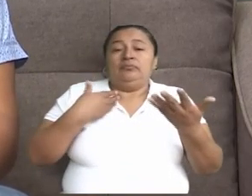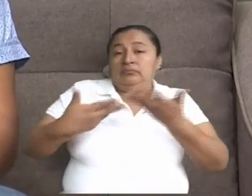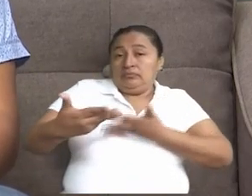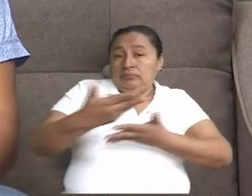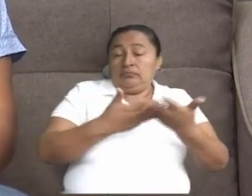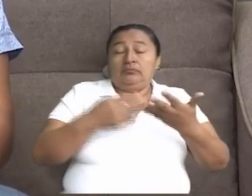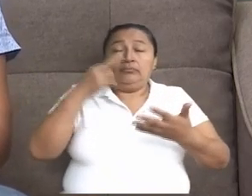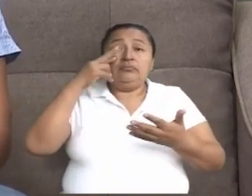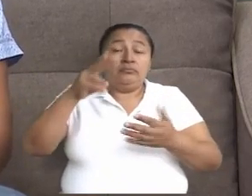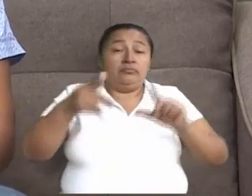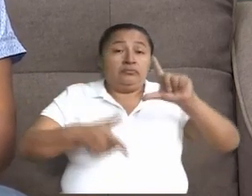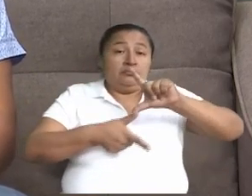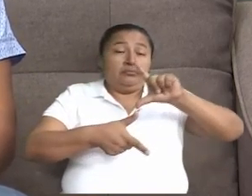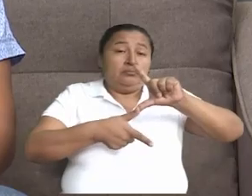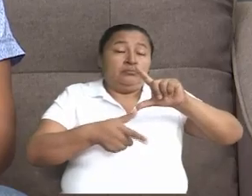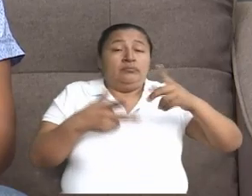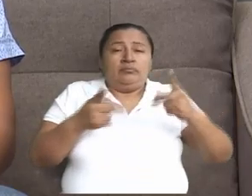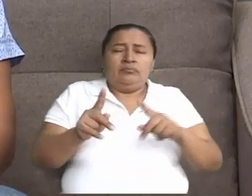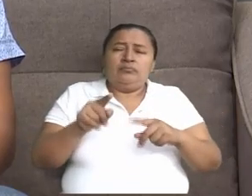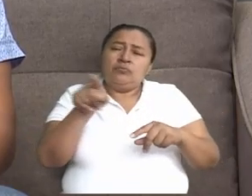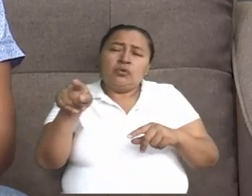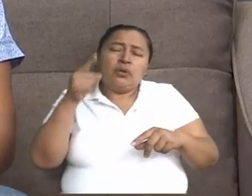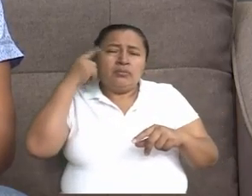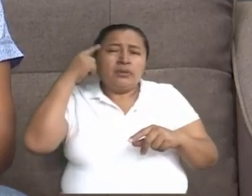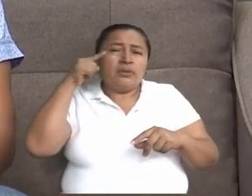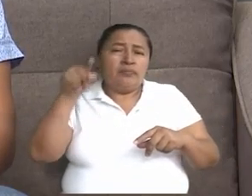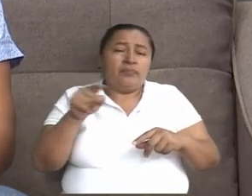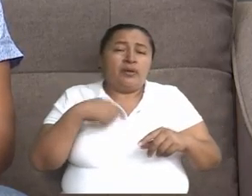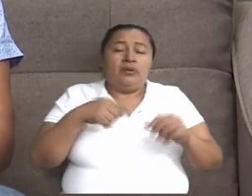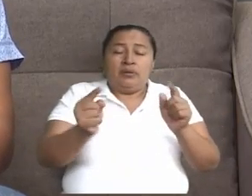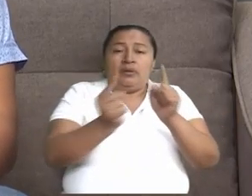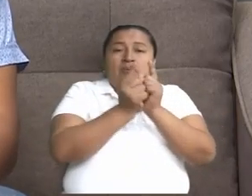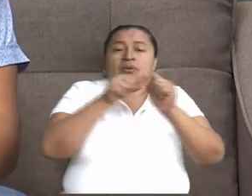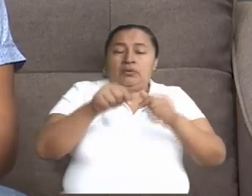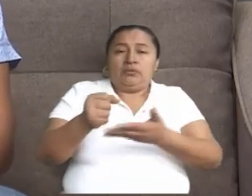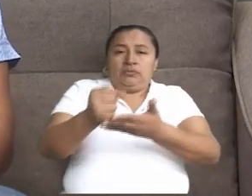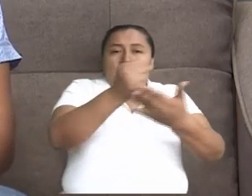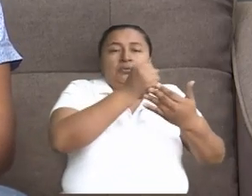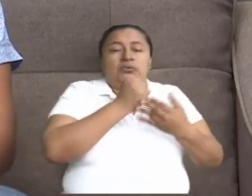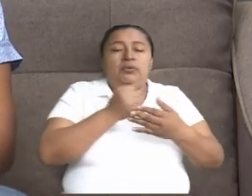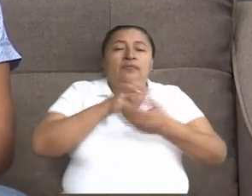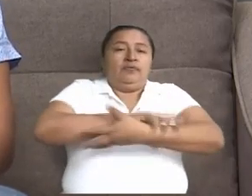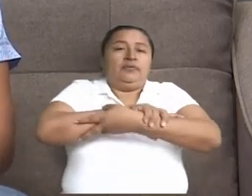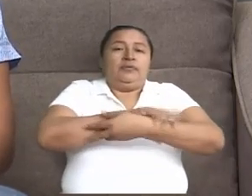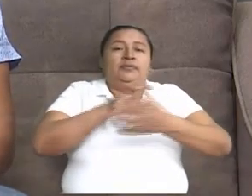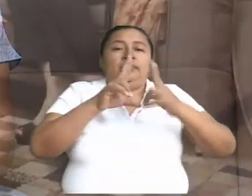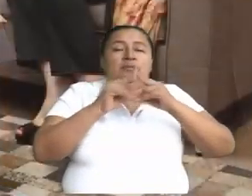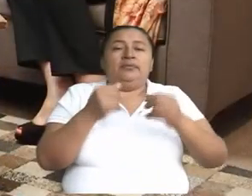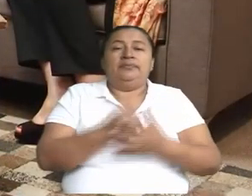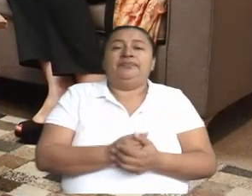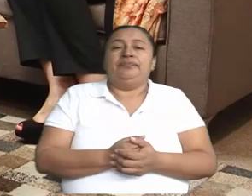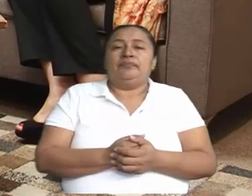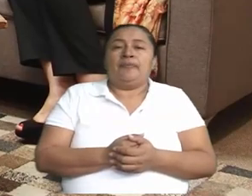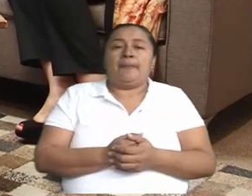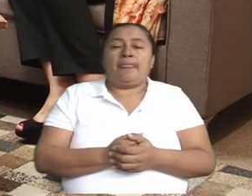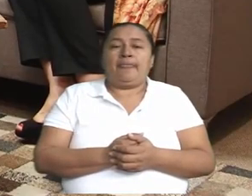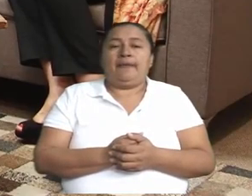visión latinoamericanista, perspectivas que tienen a partir de este encuentro en solidaridad y en fraternidad con Nicaragua.